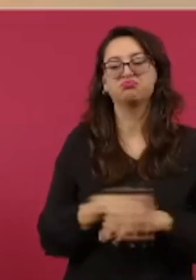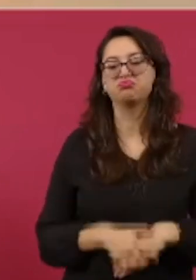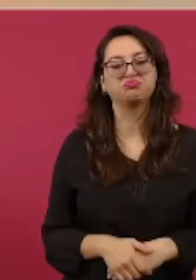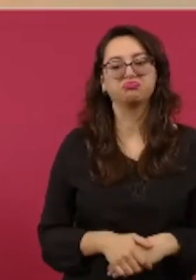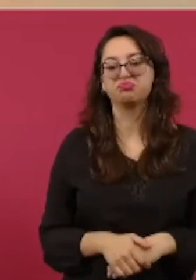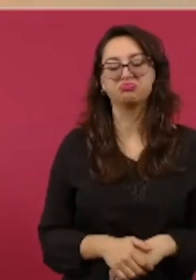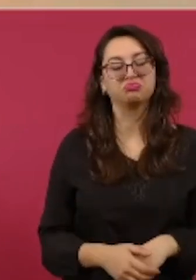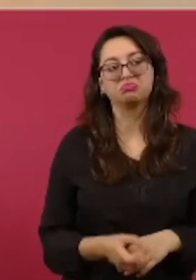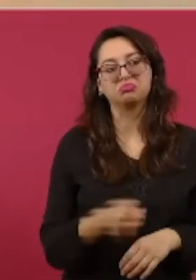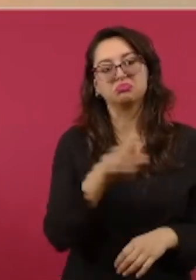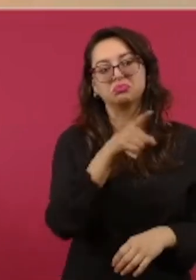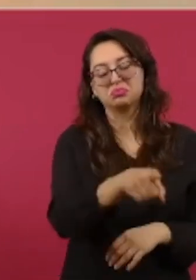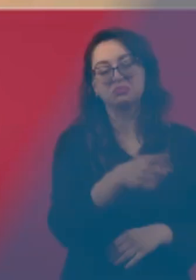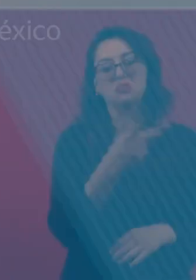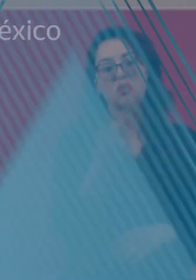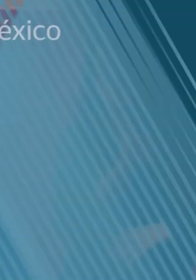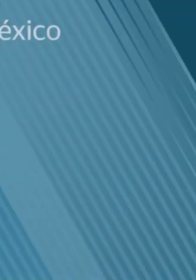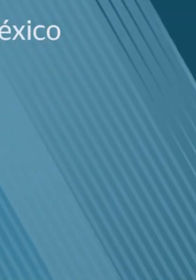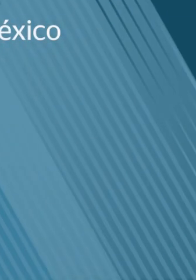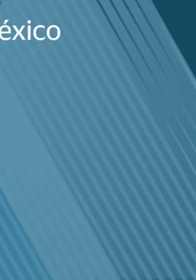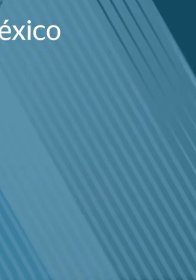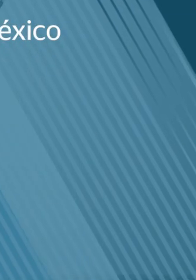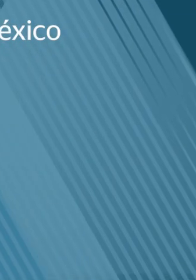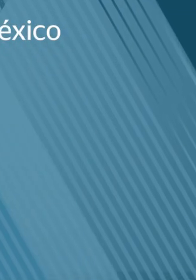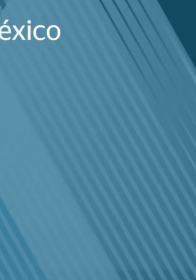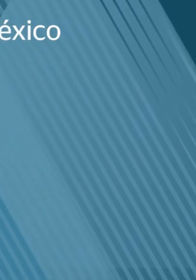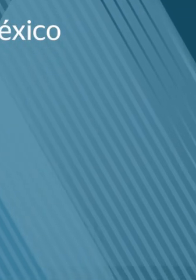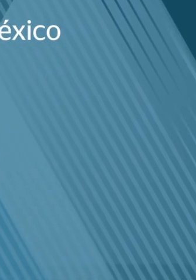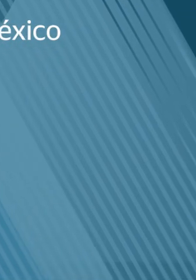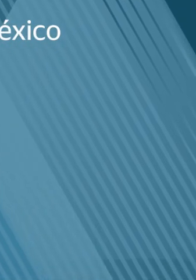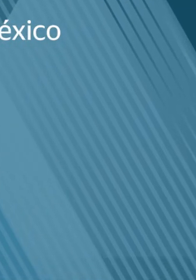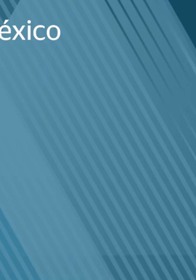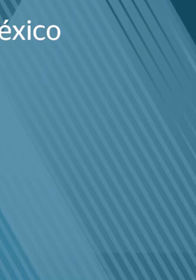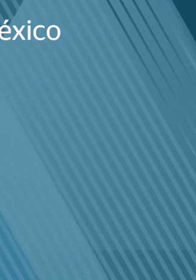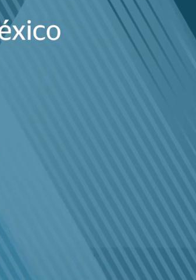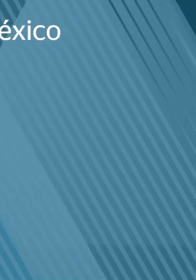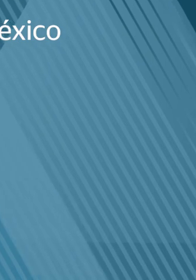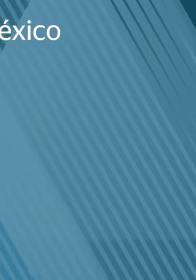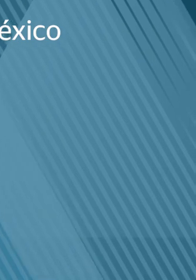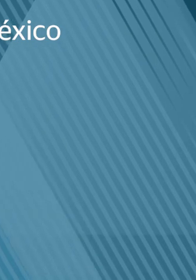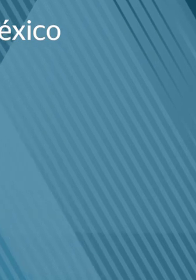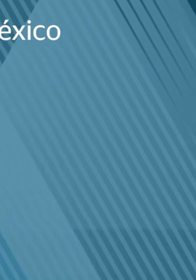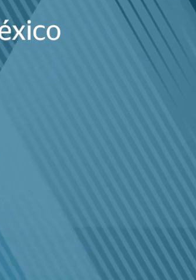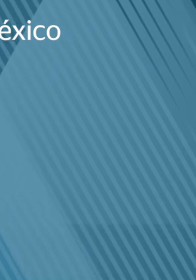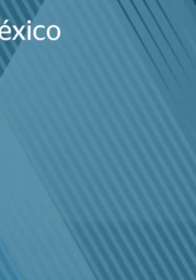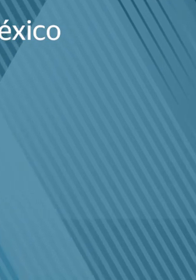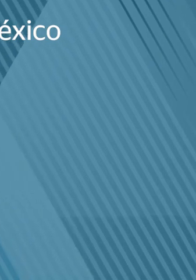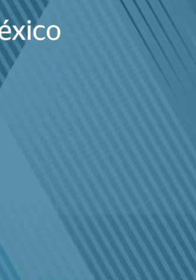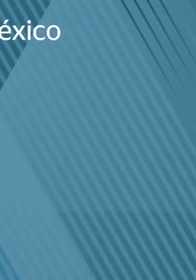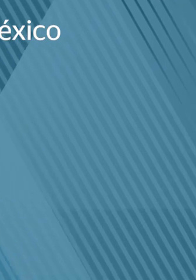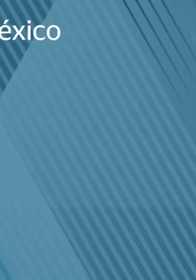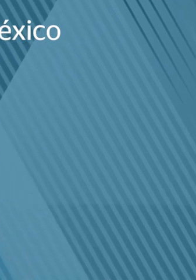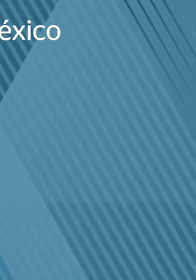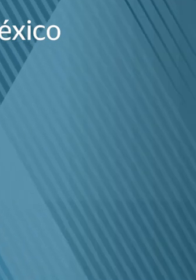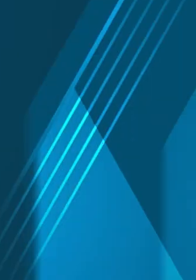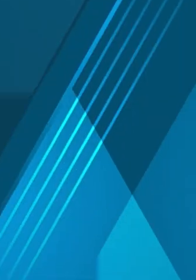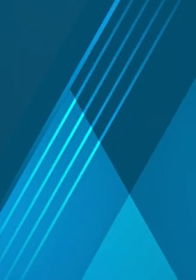de desaparición forzada de José Francisco N. ¿Sería cuánto, señor presidente? Me permito ceder el micrófono a mí.